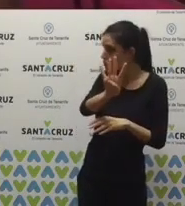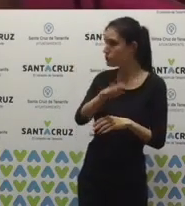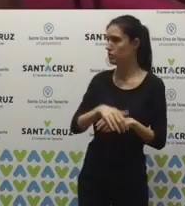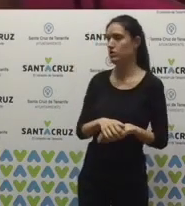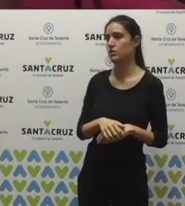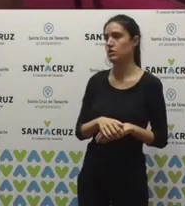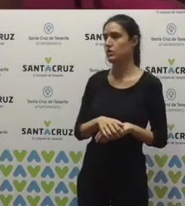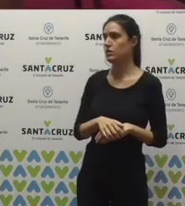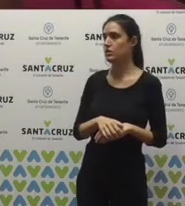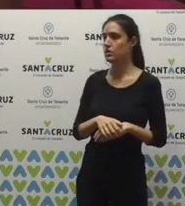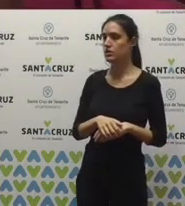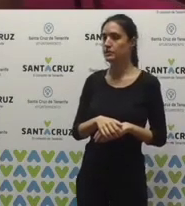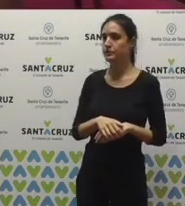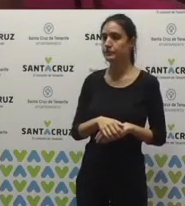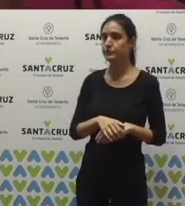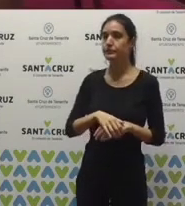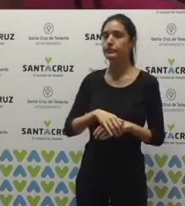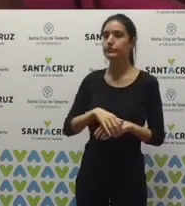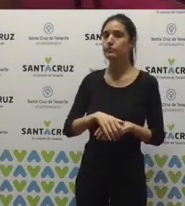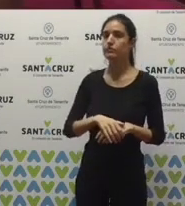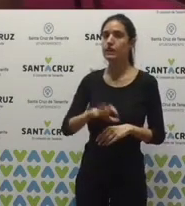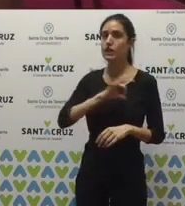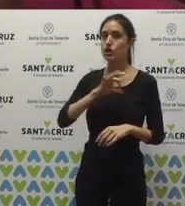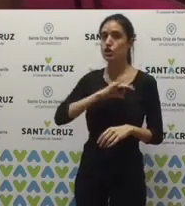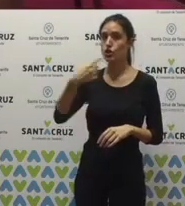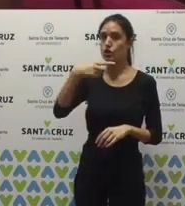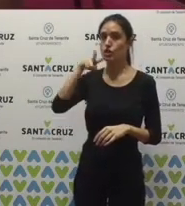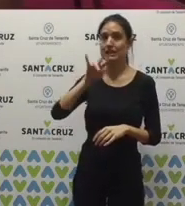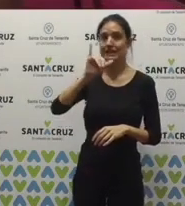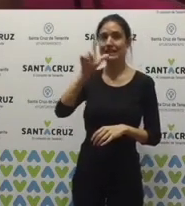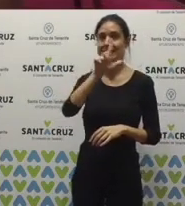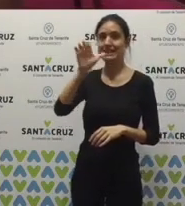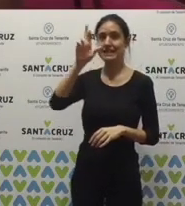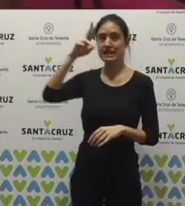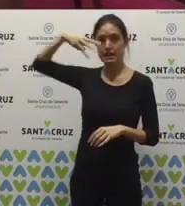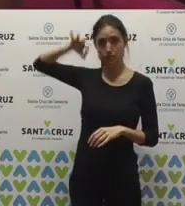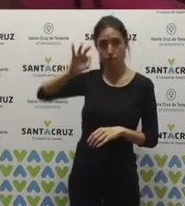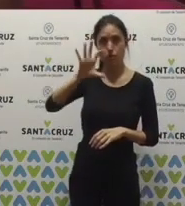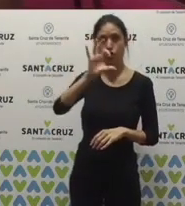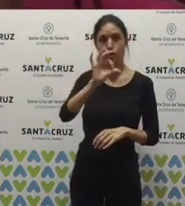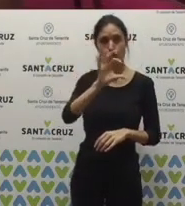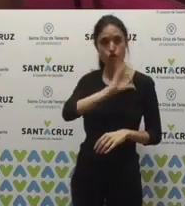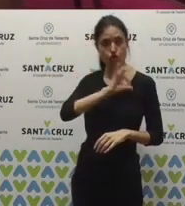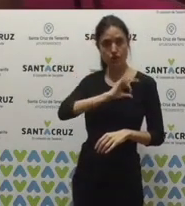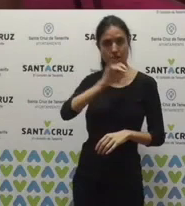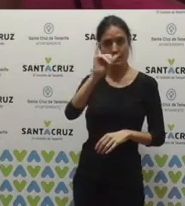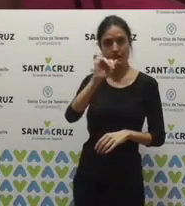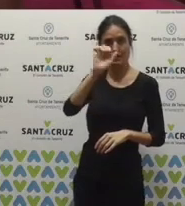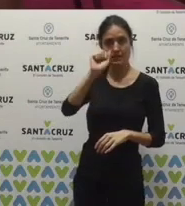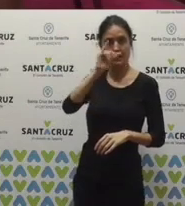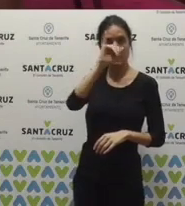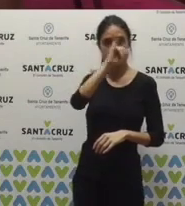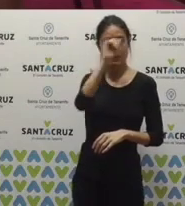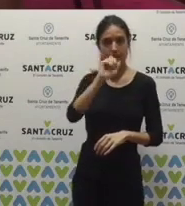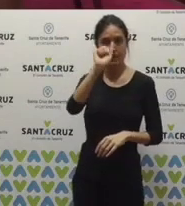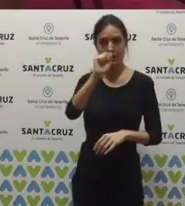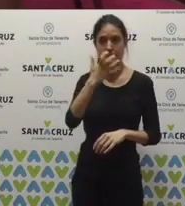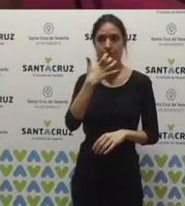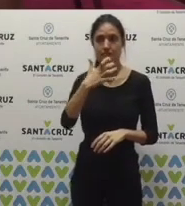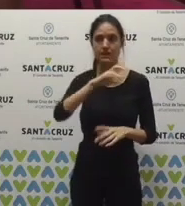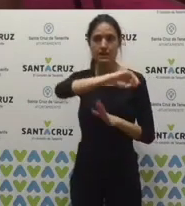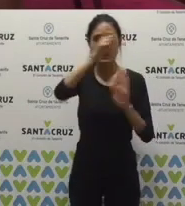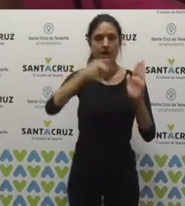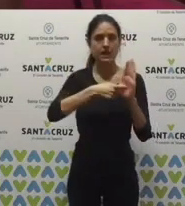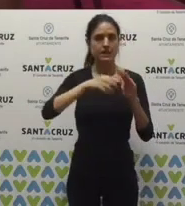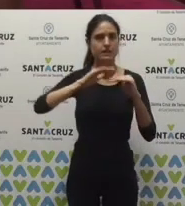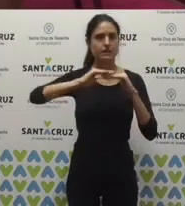gonzález y doña y ahí se quedaría que si se plantea la modificación de algunas de las leyes que afectan a la autonomía de haciendo estabilidad financiera